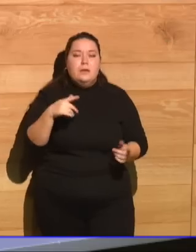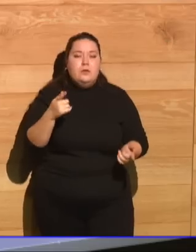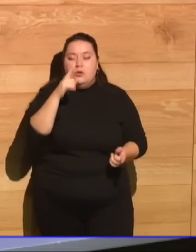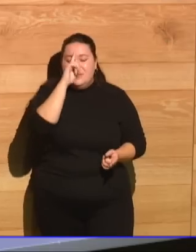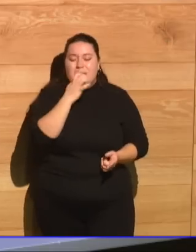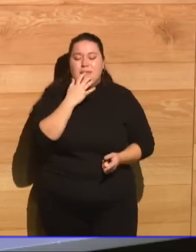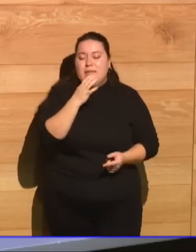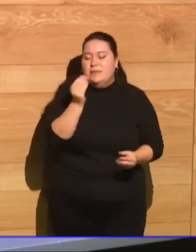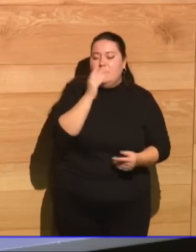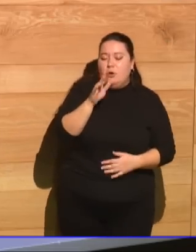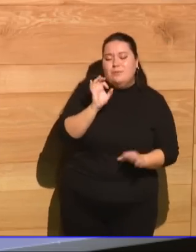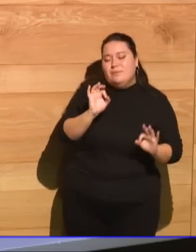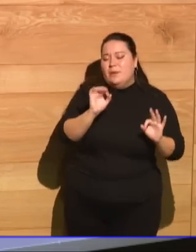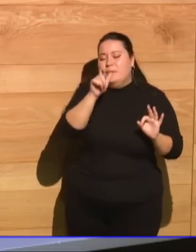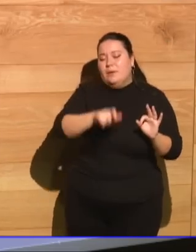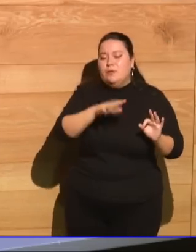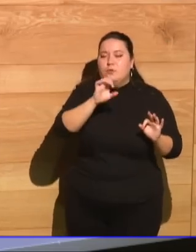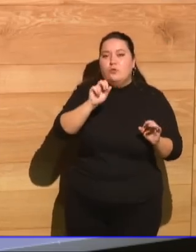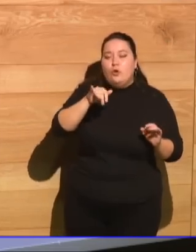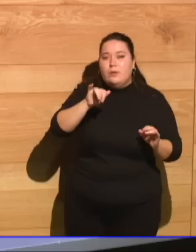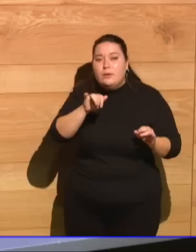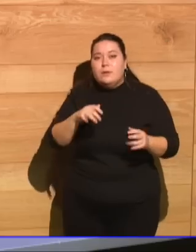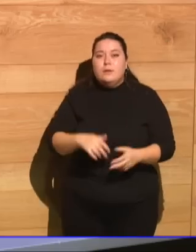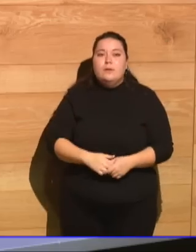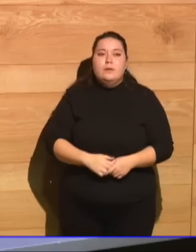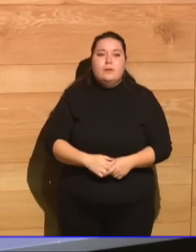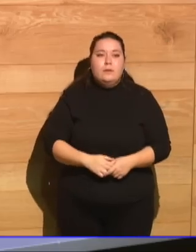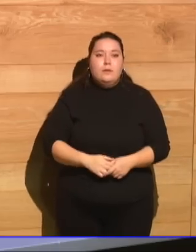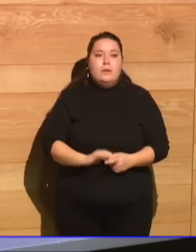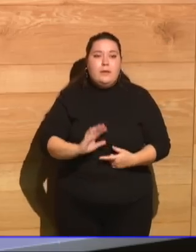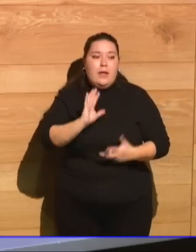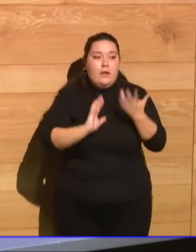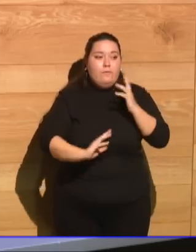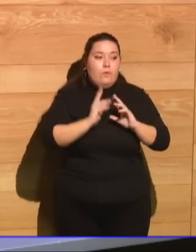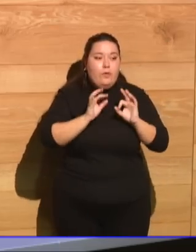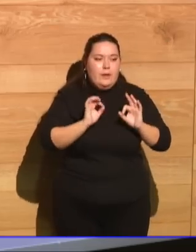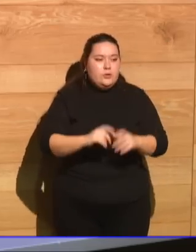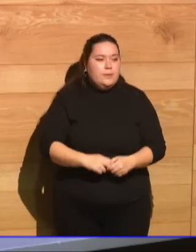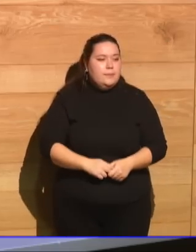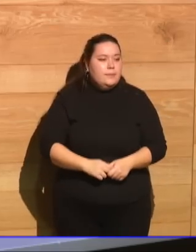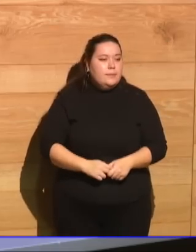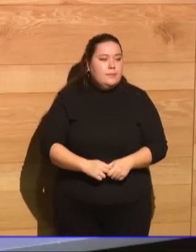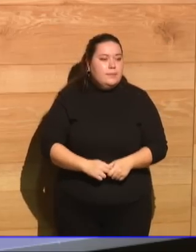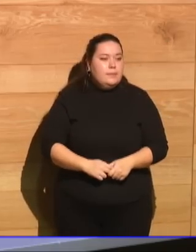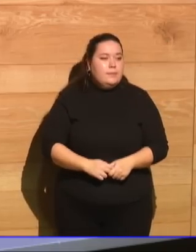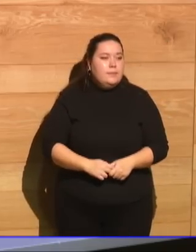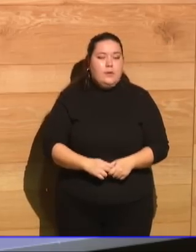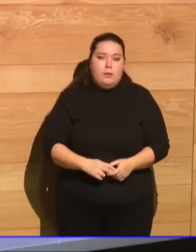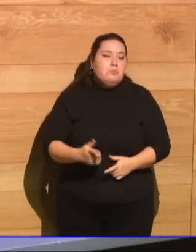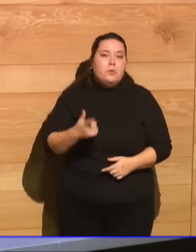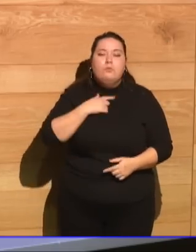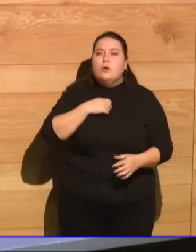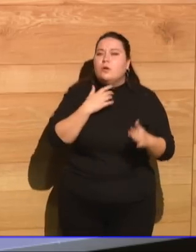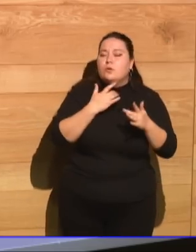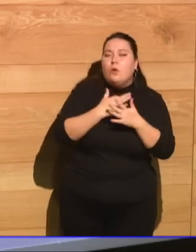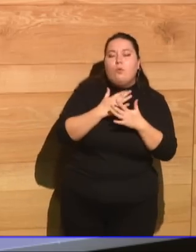Scott, de Tony Scott, probablemente es mi favorita. El fuego de la venganza. El fuego de la venganza. Y me gusta mucho precisamente que juegue